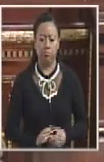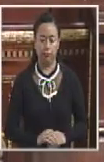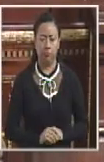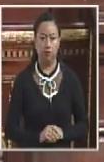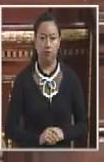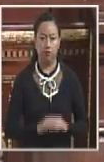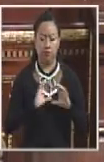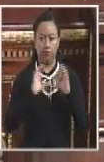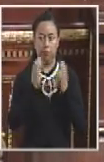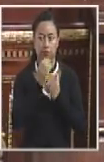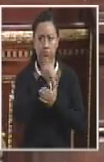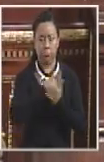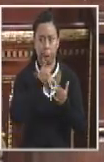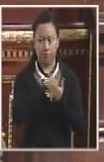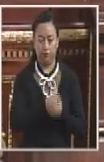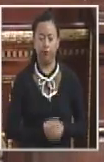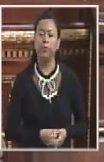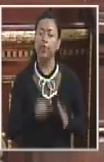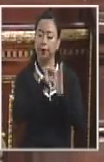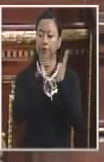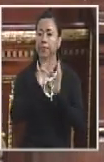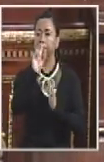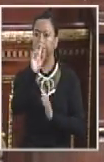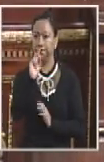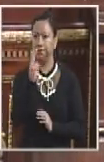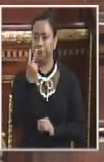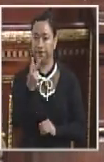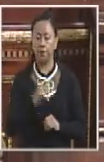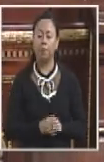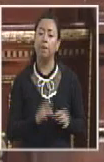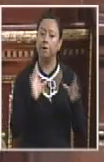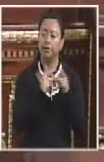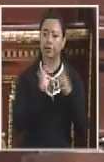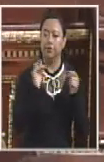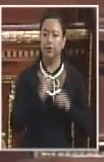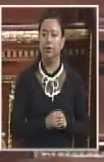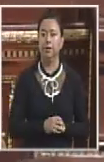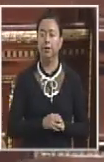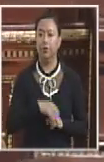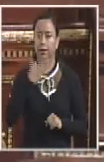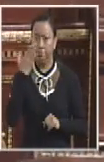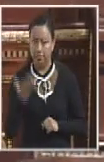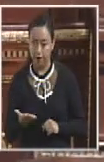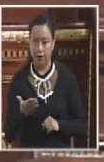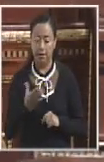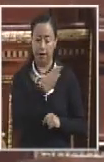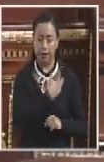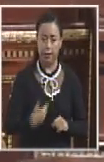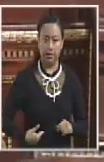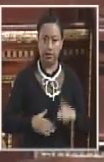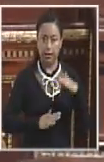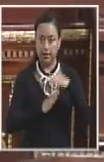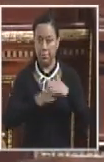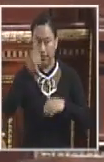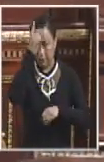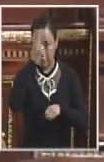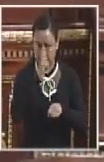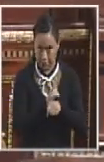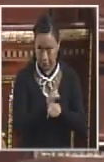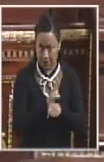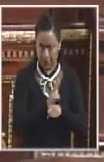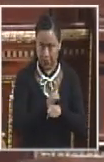del Congreso de la Ciudad. Artículo 32. Son atribuciones de la o el presidente de la mesa directiva las